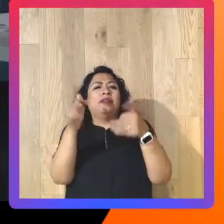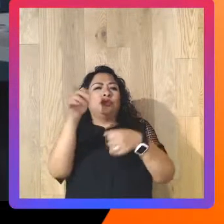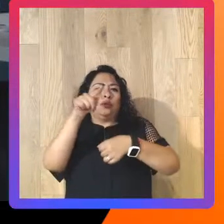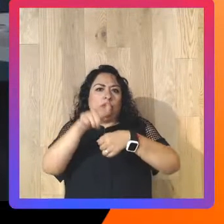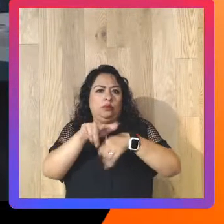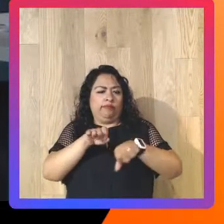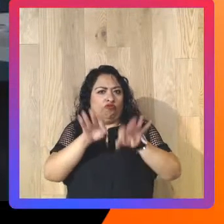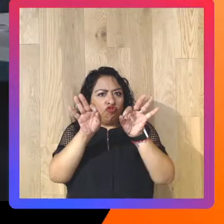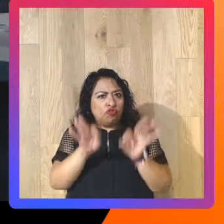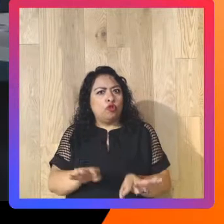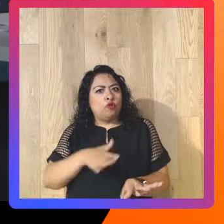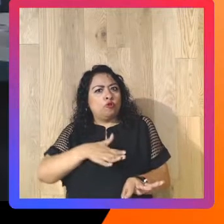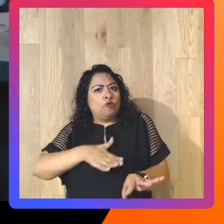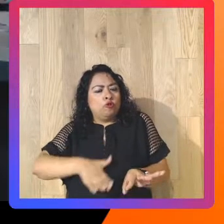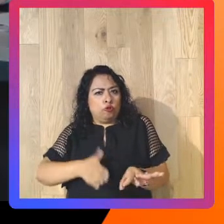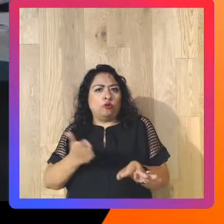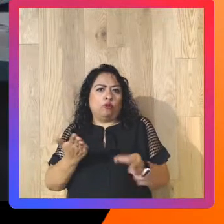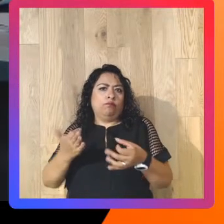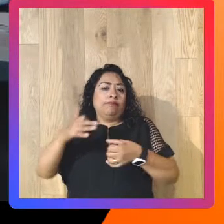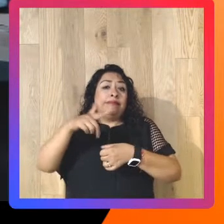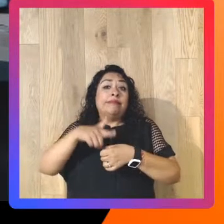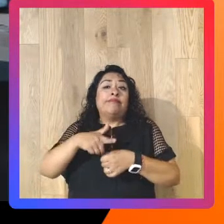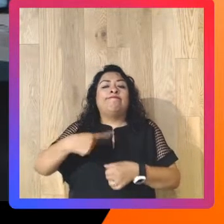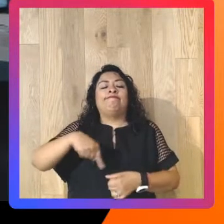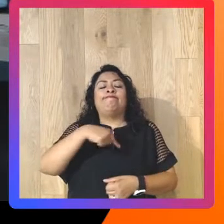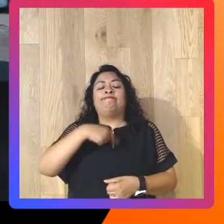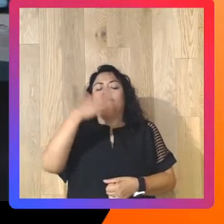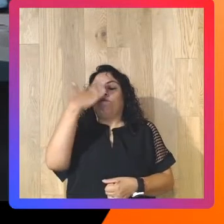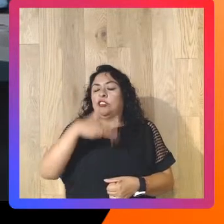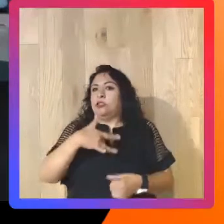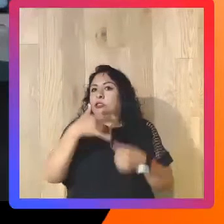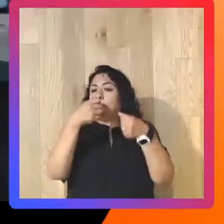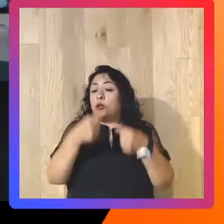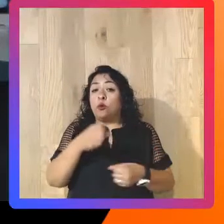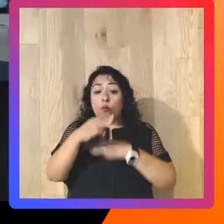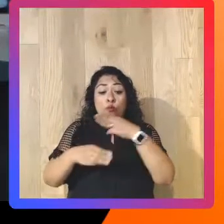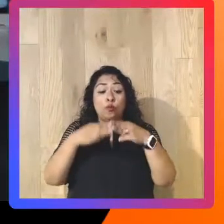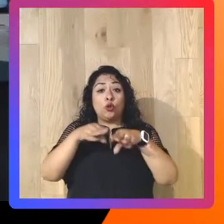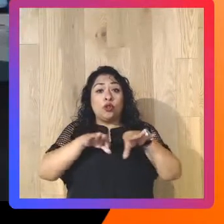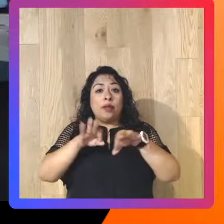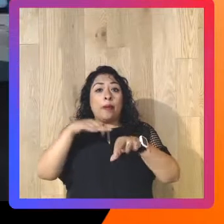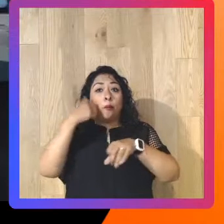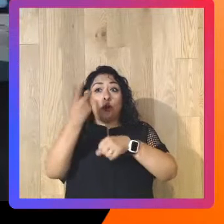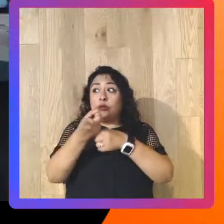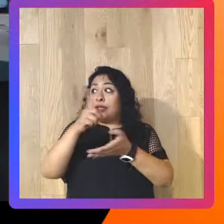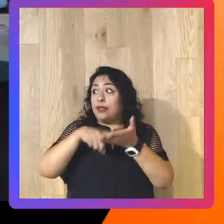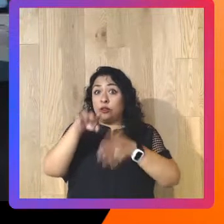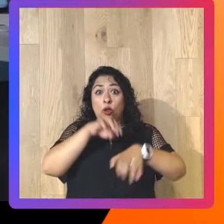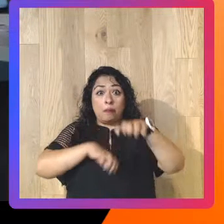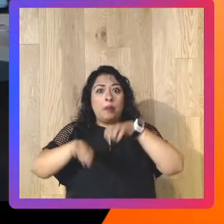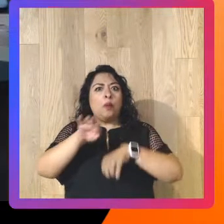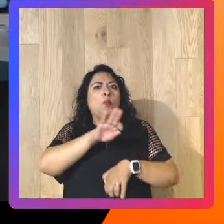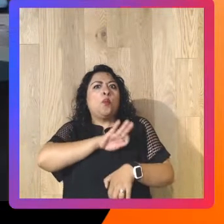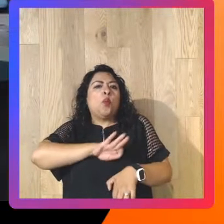trabajo digno y justicia social. Porque estamos convencidos que el mundo laboral y la voluntad empresarial